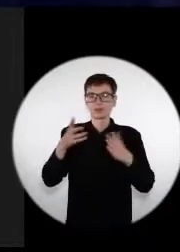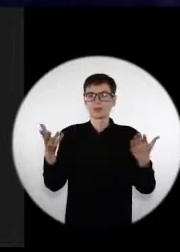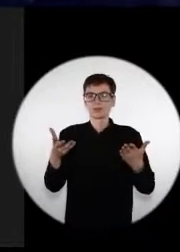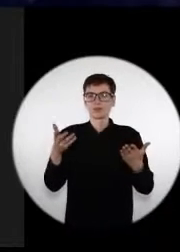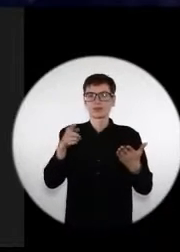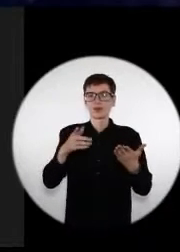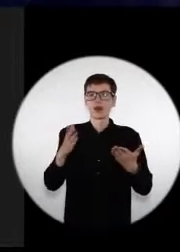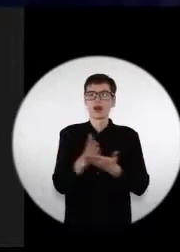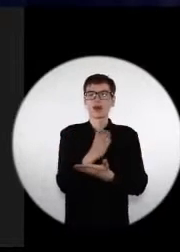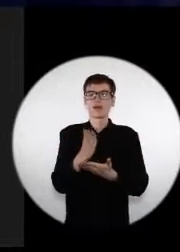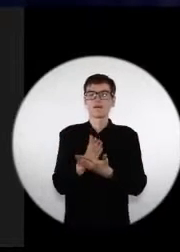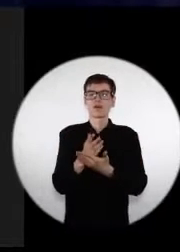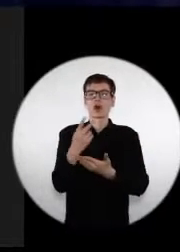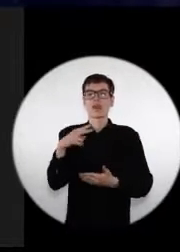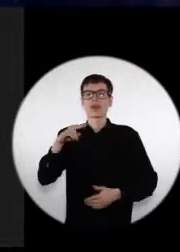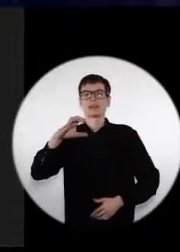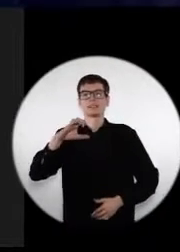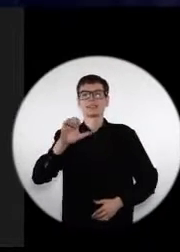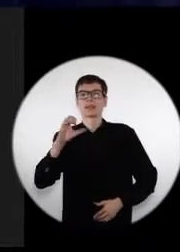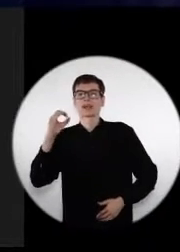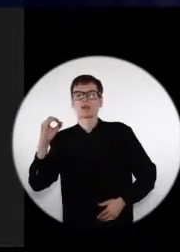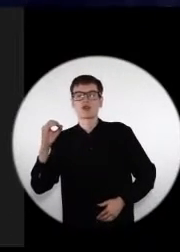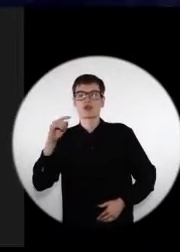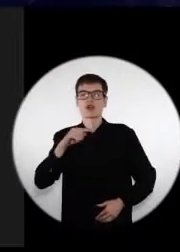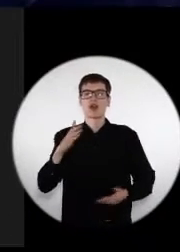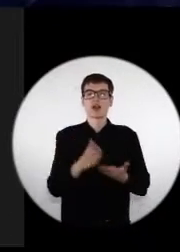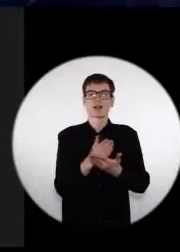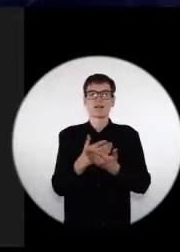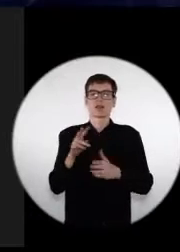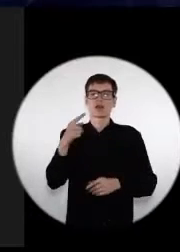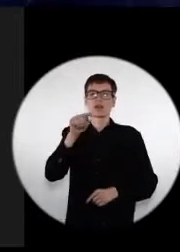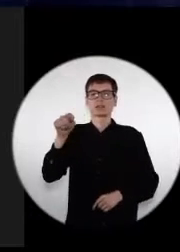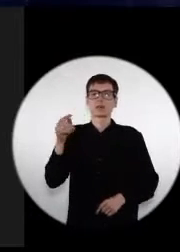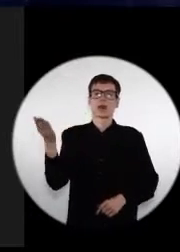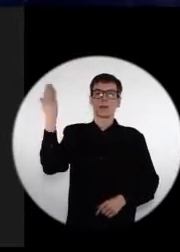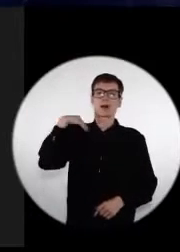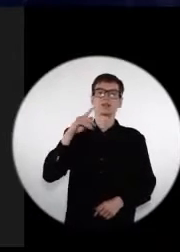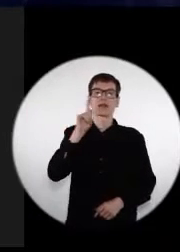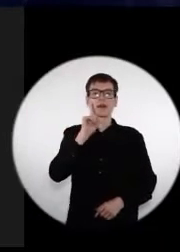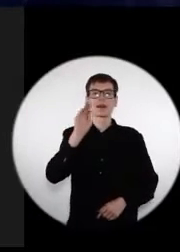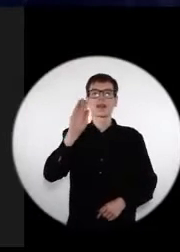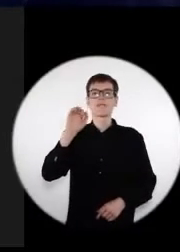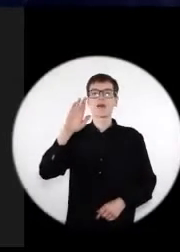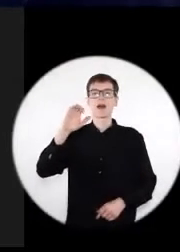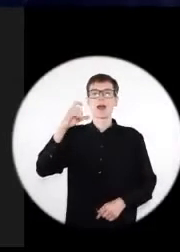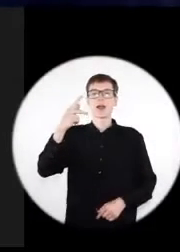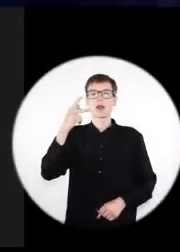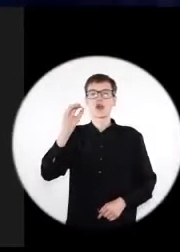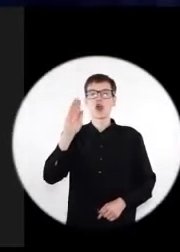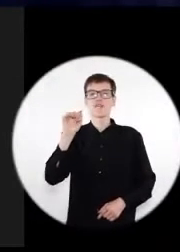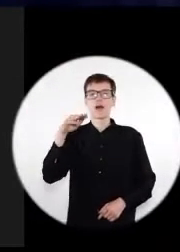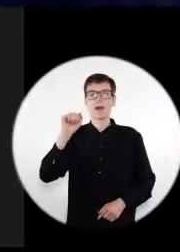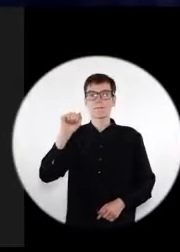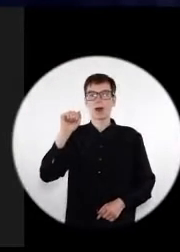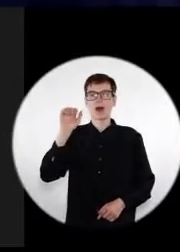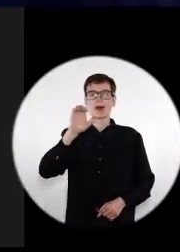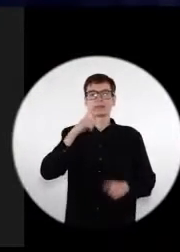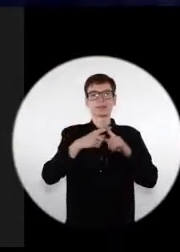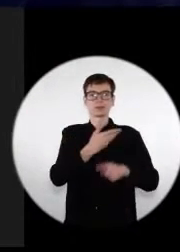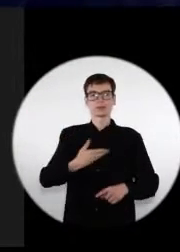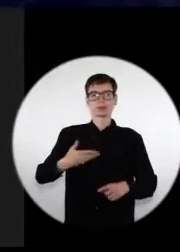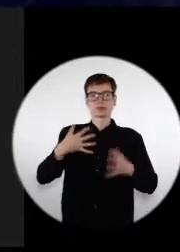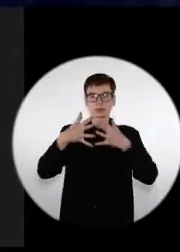obvio que os interesa más eso sí marketearse el como se llama el libro del último siglo el libro que sacó